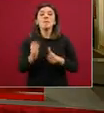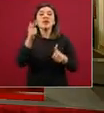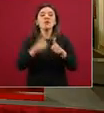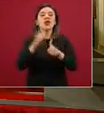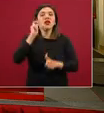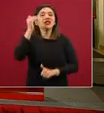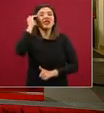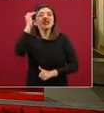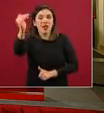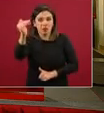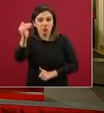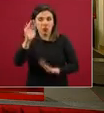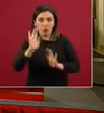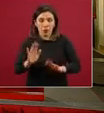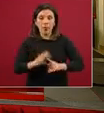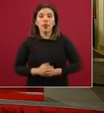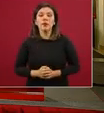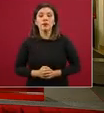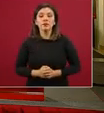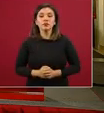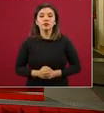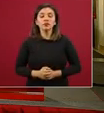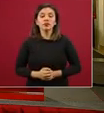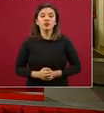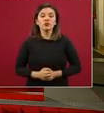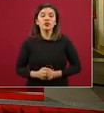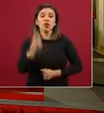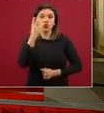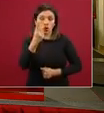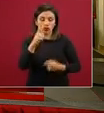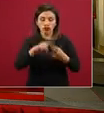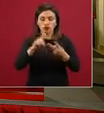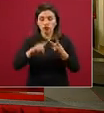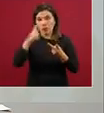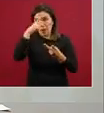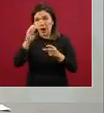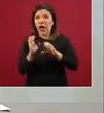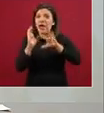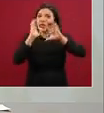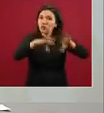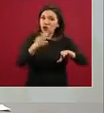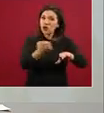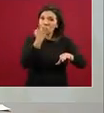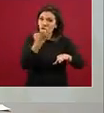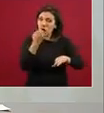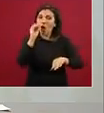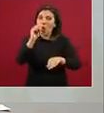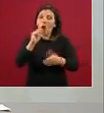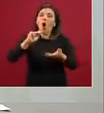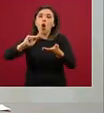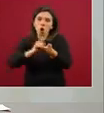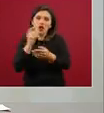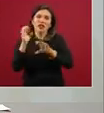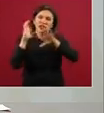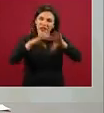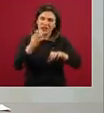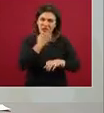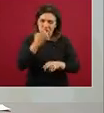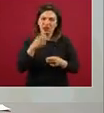los tiempos. Hay 2 tiempos para inscripciones y reinscripciones. ¿Cuáles son esos